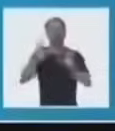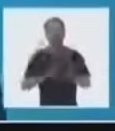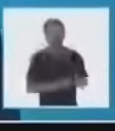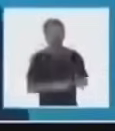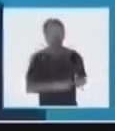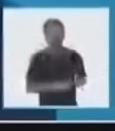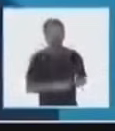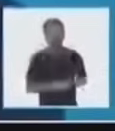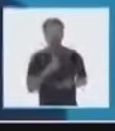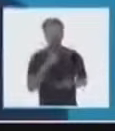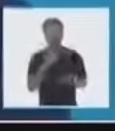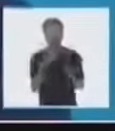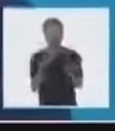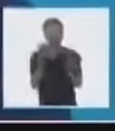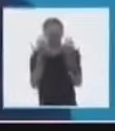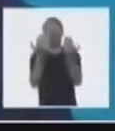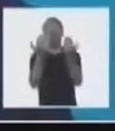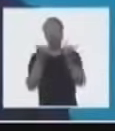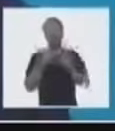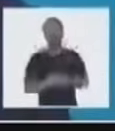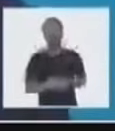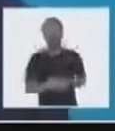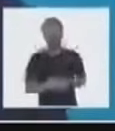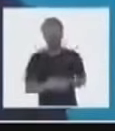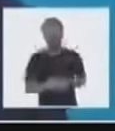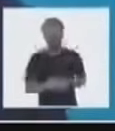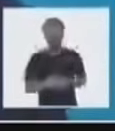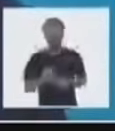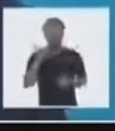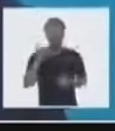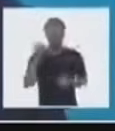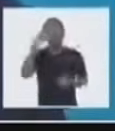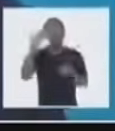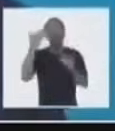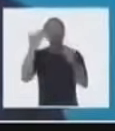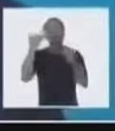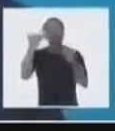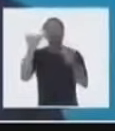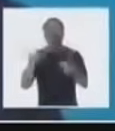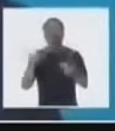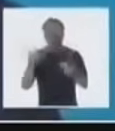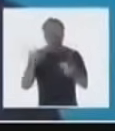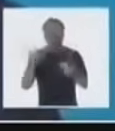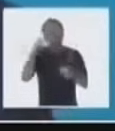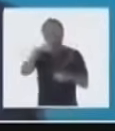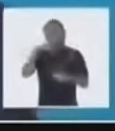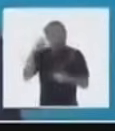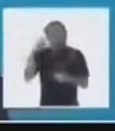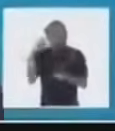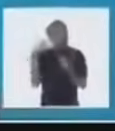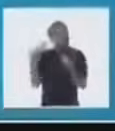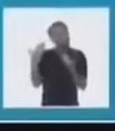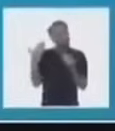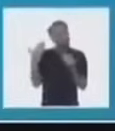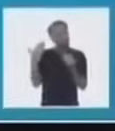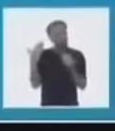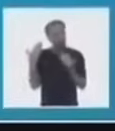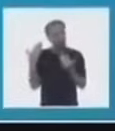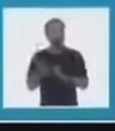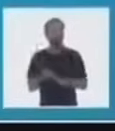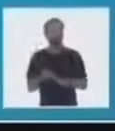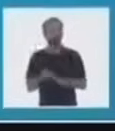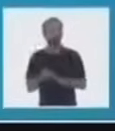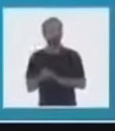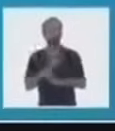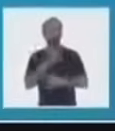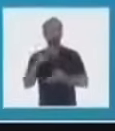tenemos muchos años de debate político común y de actuar, pero a ver, yo creo algo que quiero insistir, Diego. El pueblo trabajador tiene que